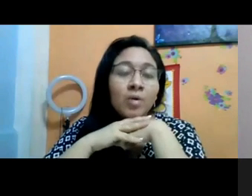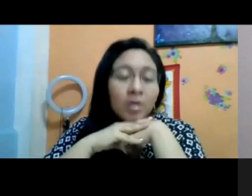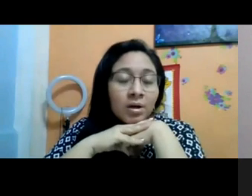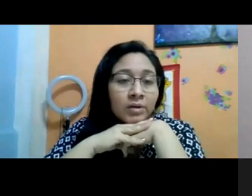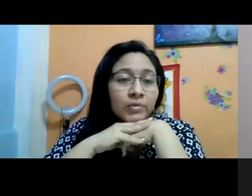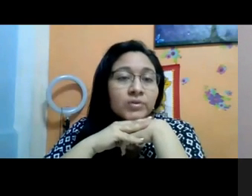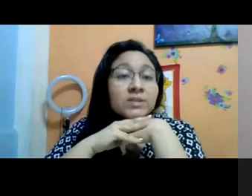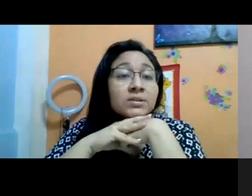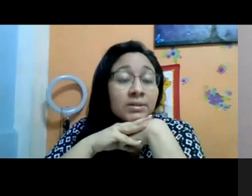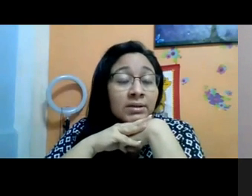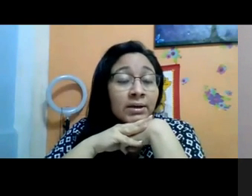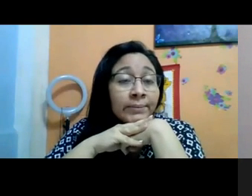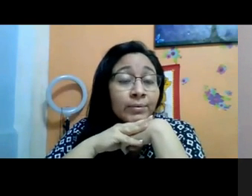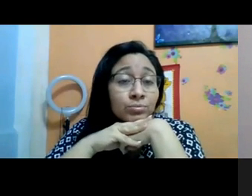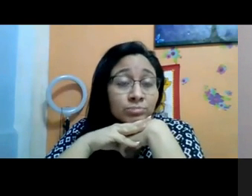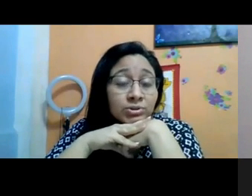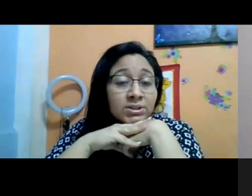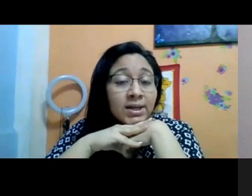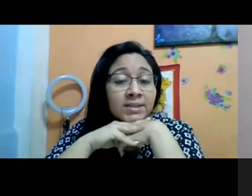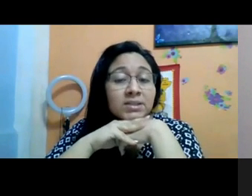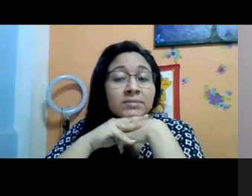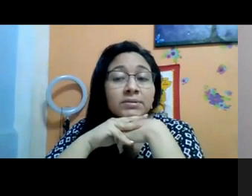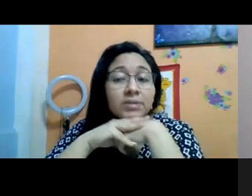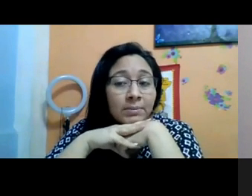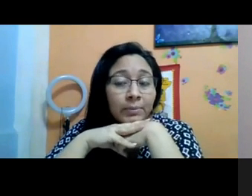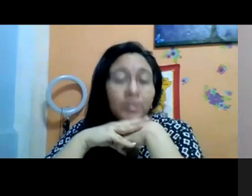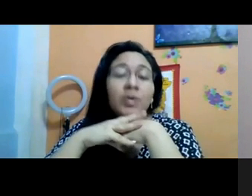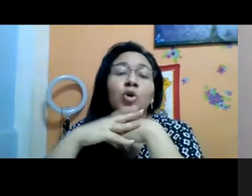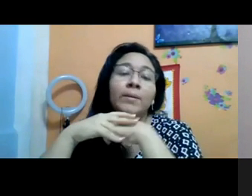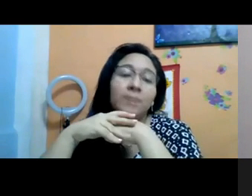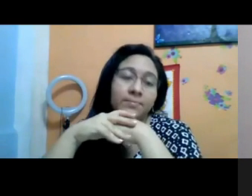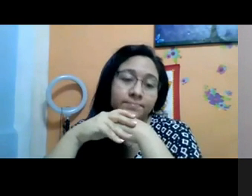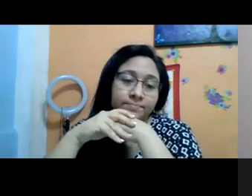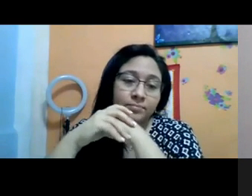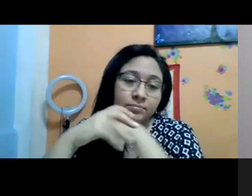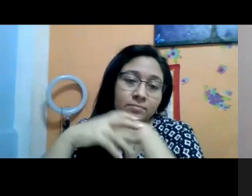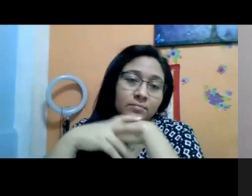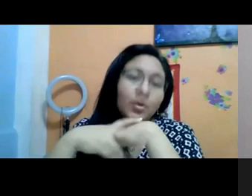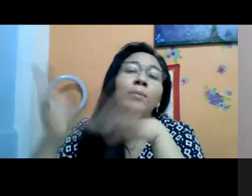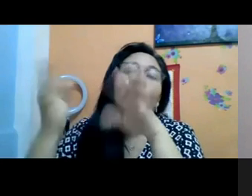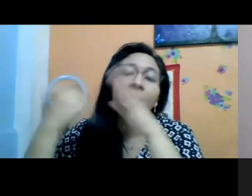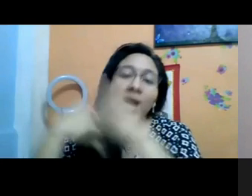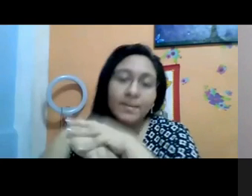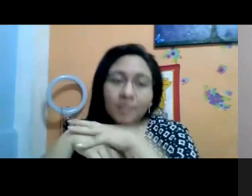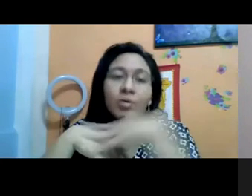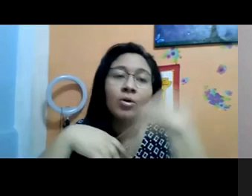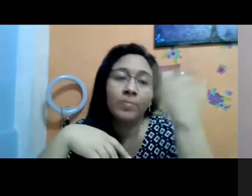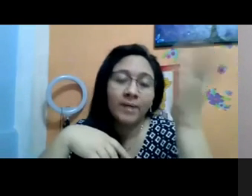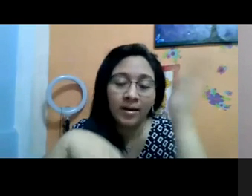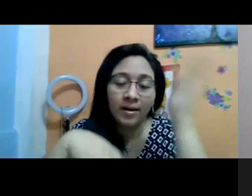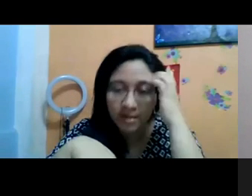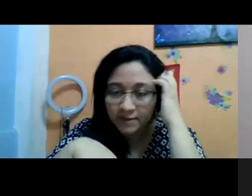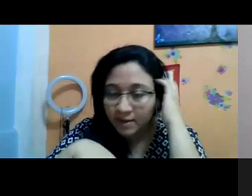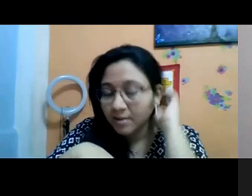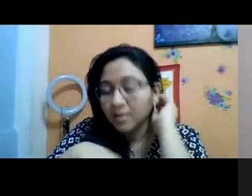correo, no sé si es a BU, no sé si es a Angie, y me ponen en copia a mí. O me lo envían a mí con copia